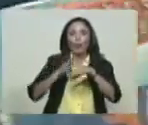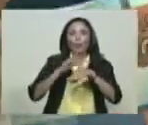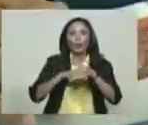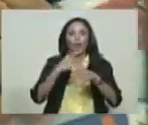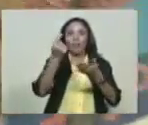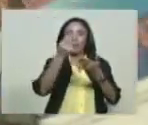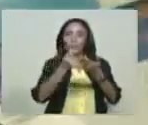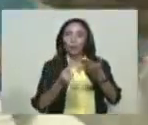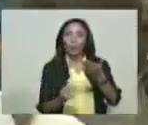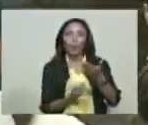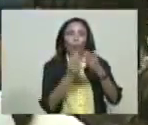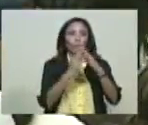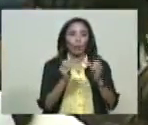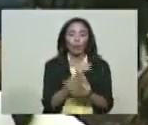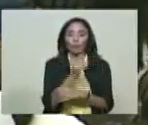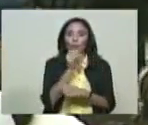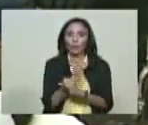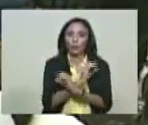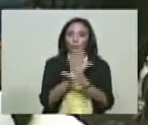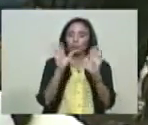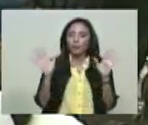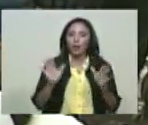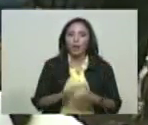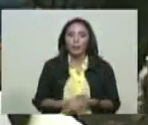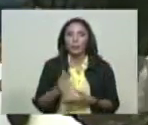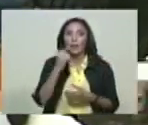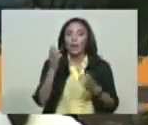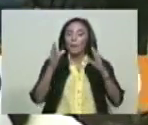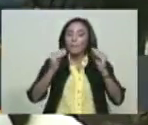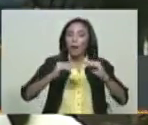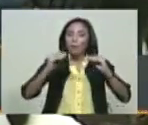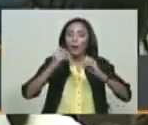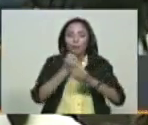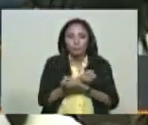el boletín deben seguir profundizándose